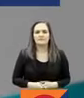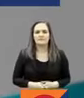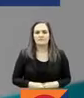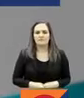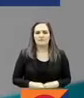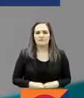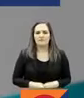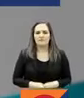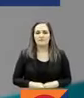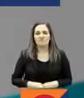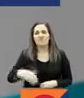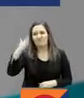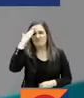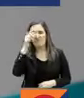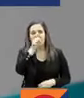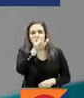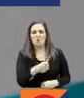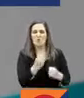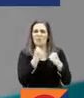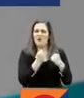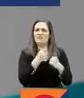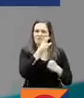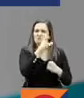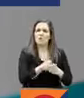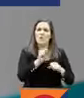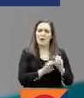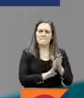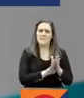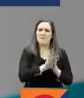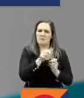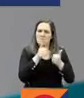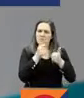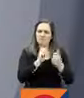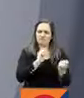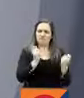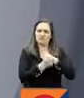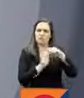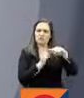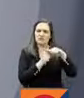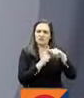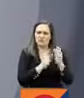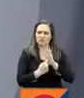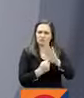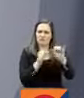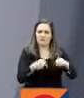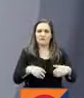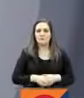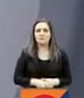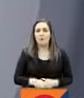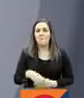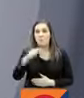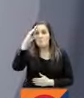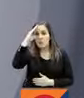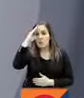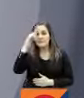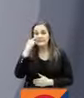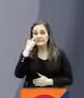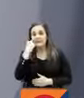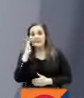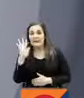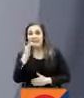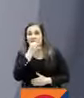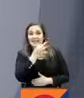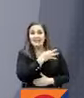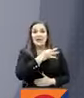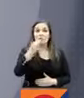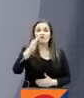Sabemos que su fortaleza lo sacará de este momento para así seguir demostrando su grandeza. La policía evalúa posibles denuncias por